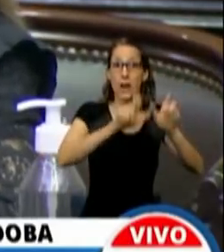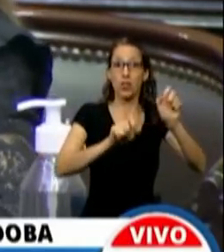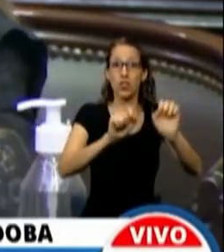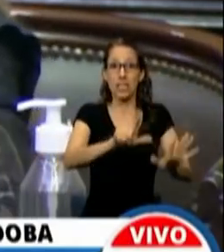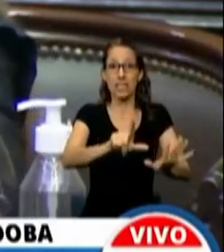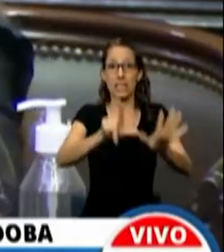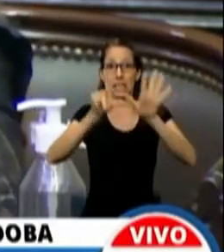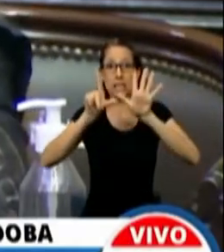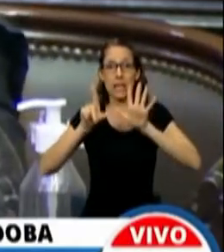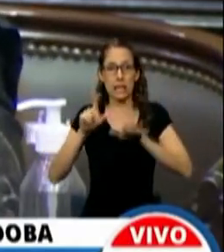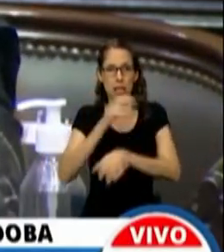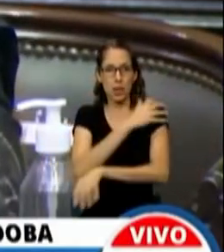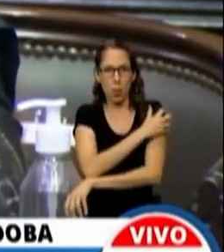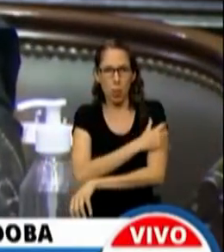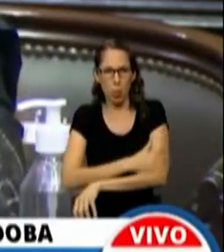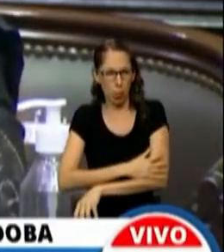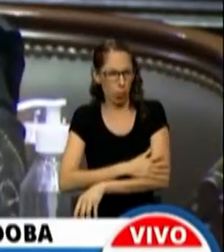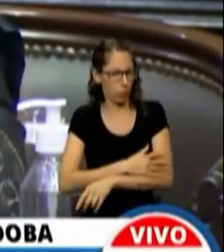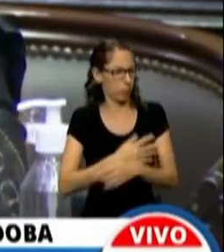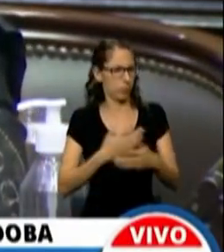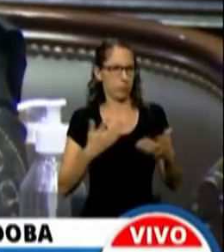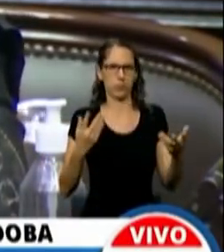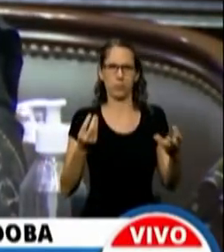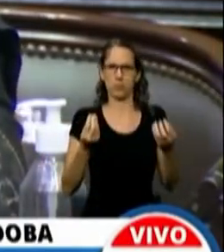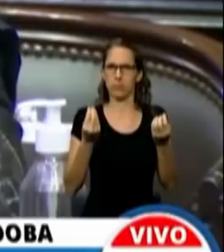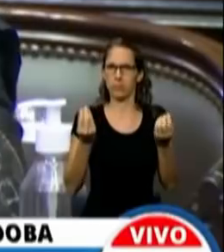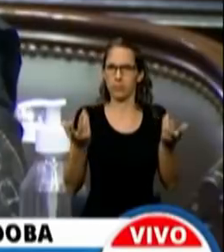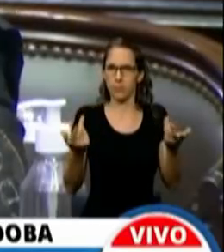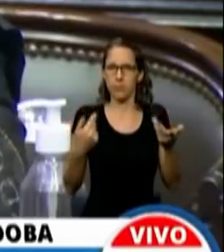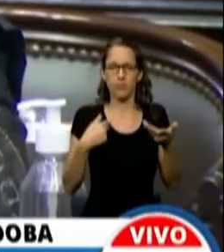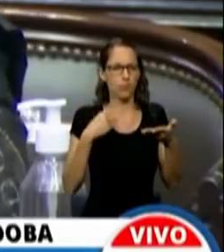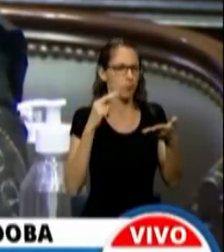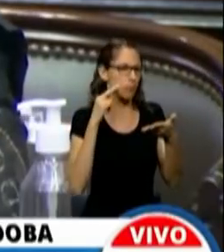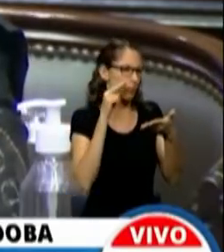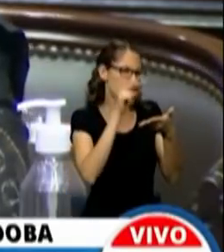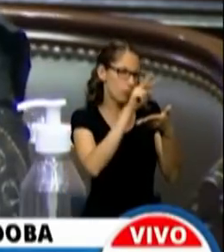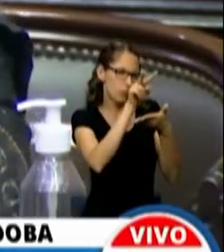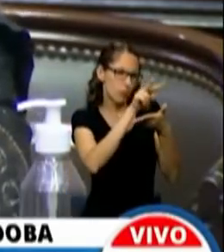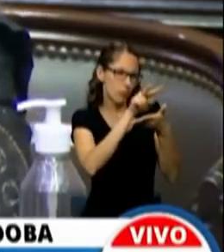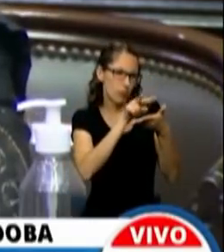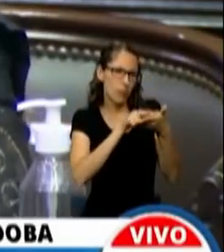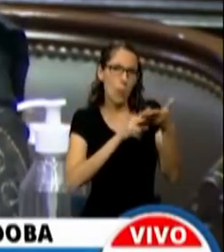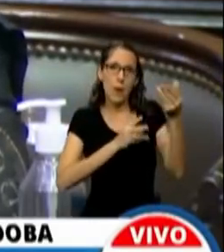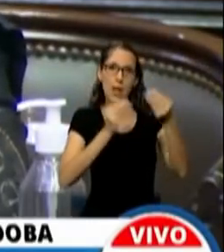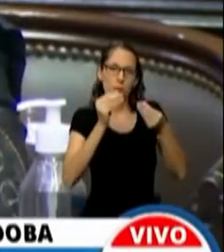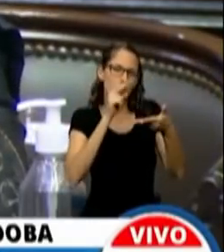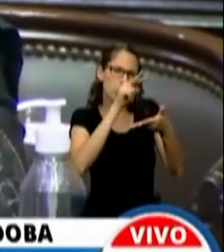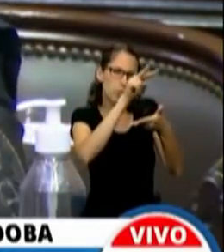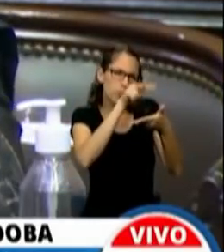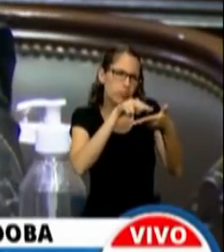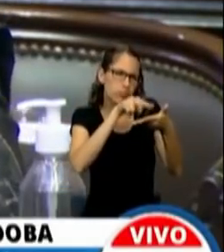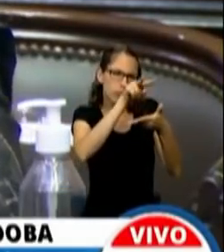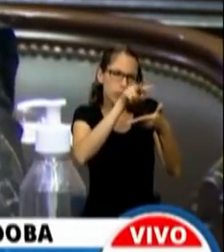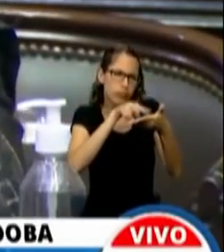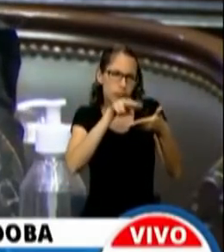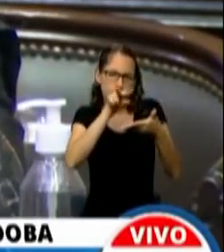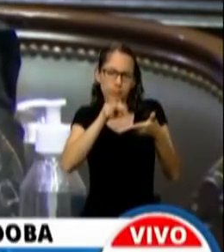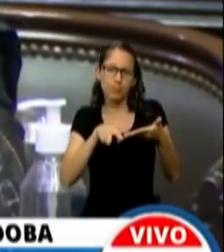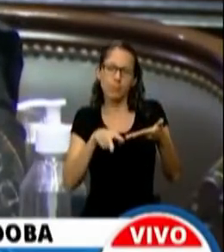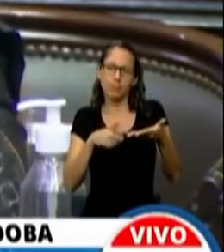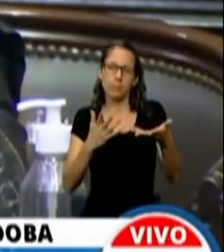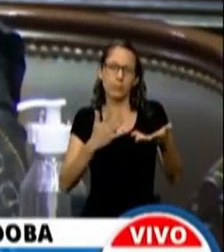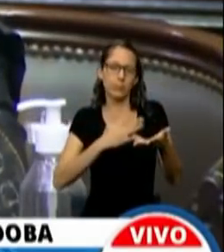viene reprogramado por la pandemia y termina definiéndose para el 16 de diciembre, cuando, bueno, yo ni siquiera sabía que iba a ser candidata a